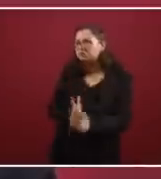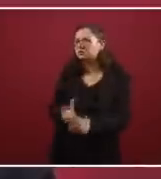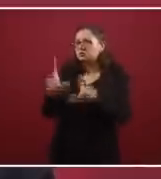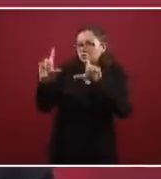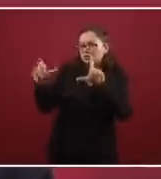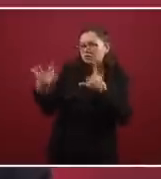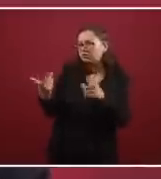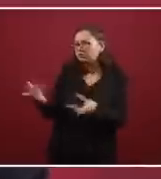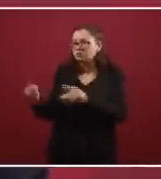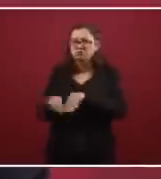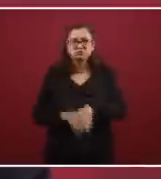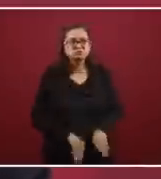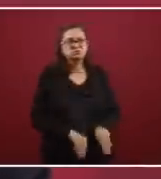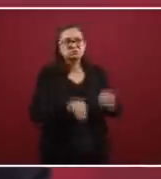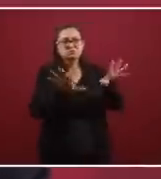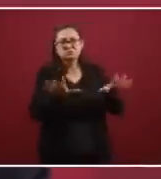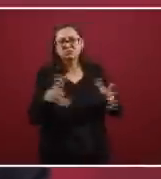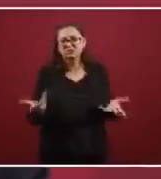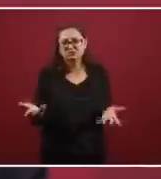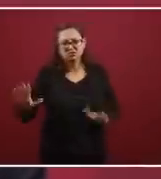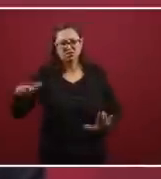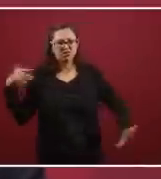¿Cómo se les va a agredir?